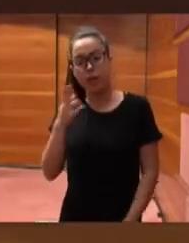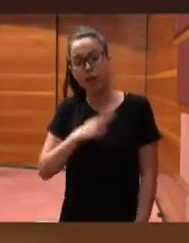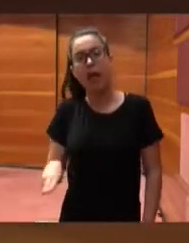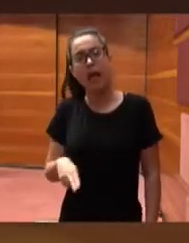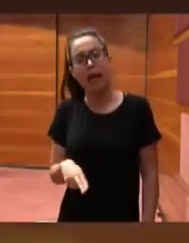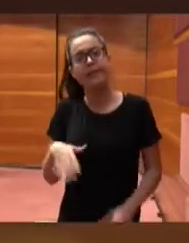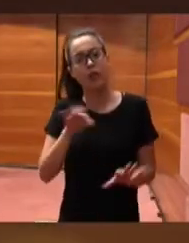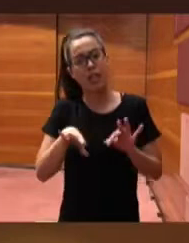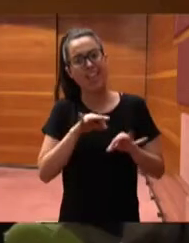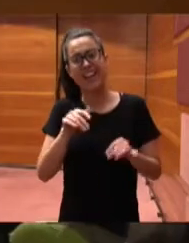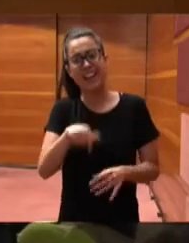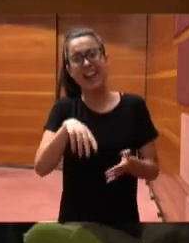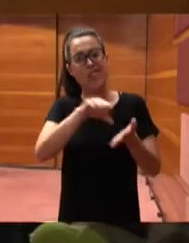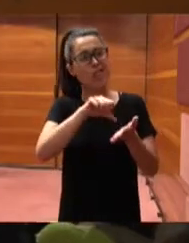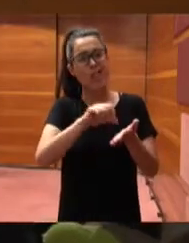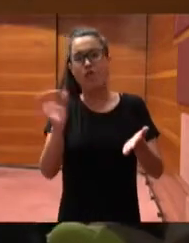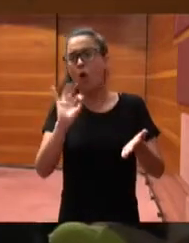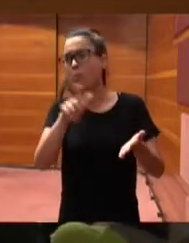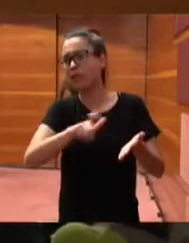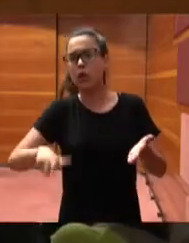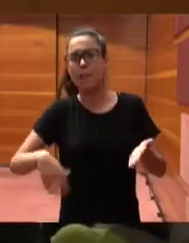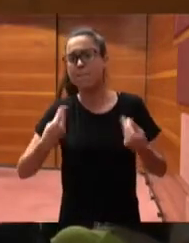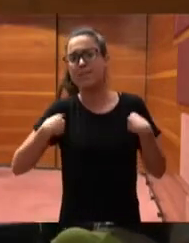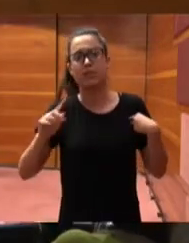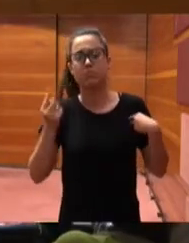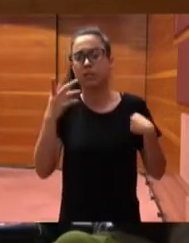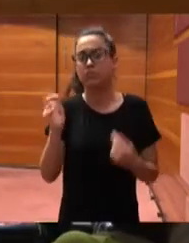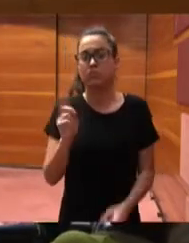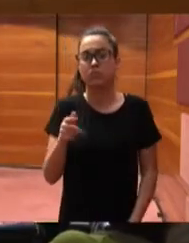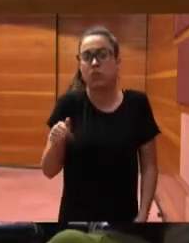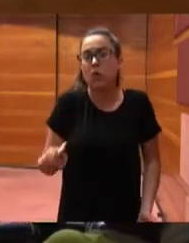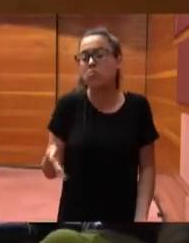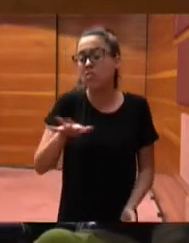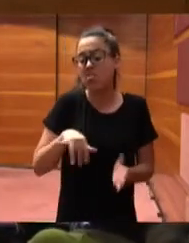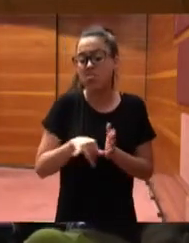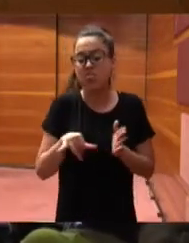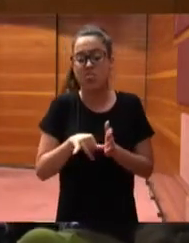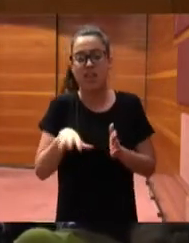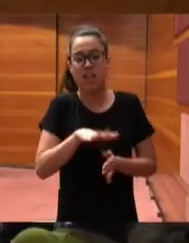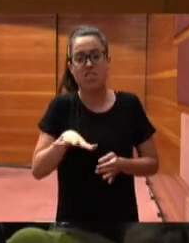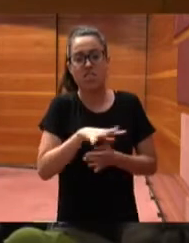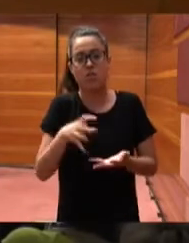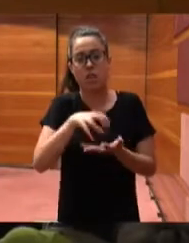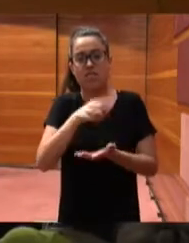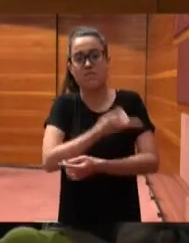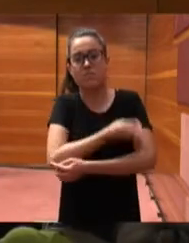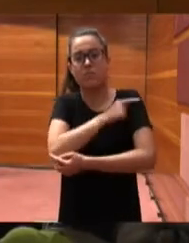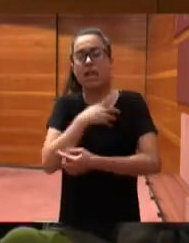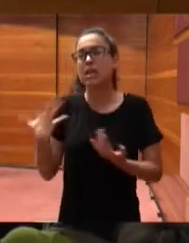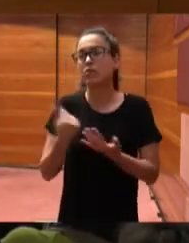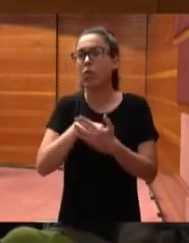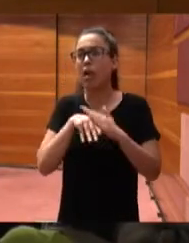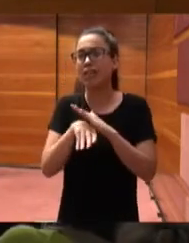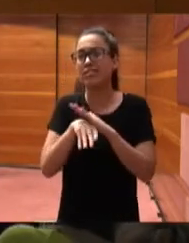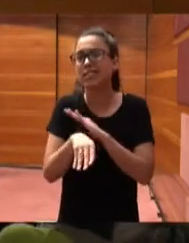gente vive, ni es más céntrico, ni nada, sino uno en un espacio que, bueno, como está cerca de un espacio deportivo, es más común a todos los habitantes del pueblo,